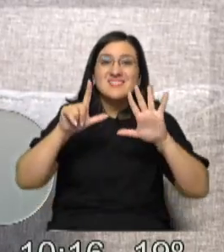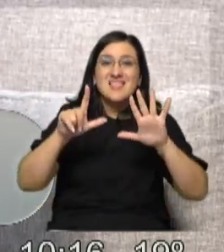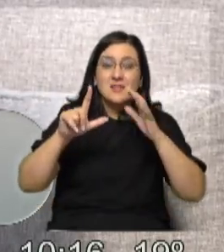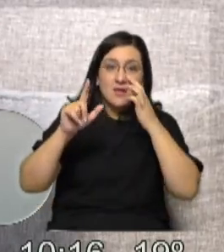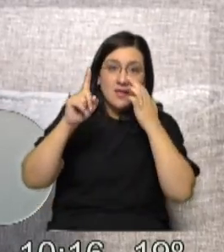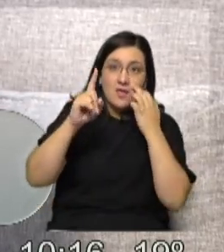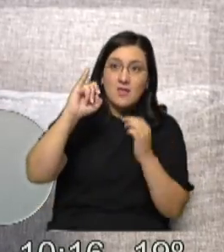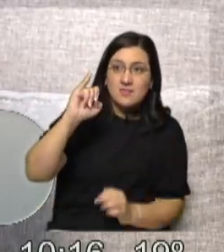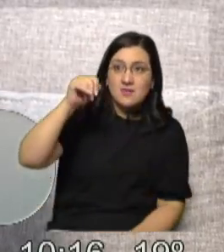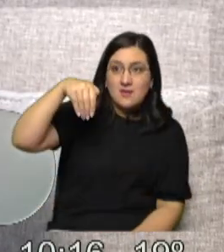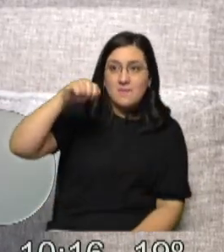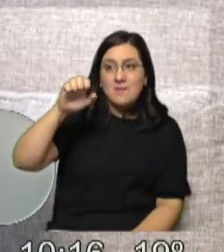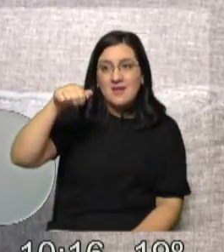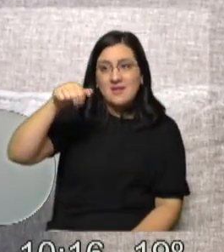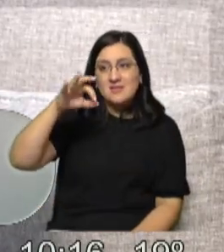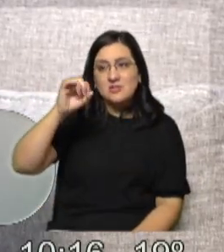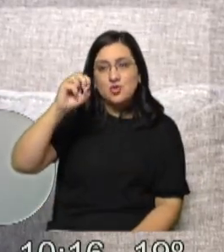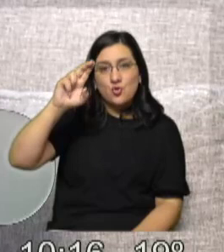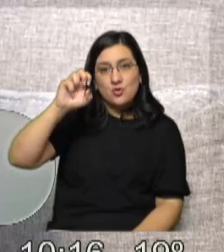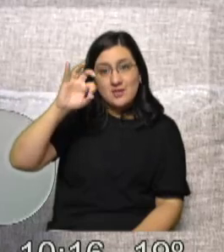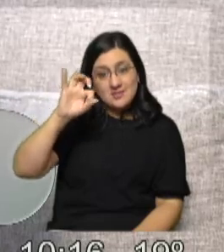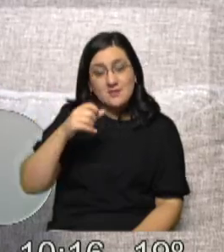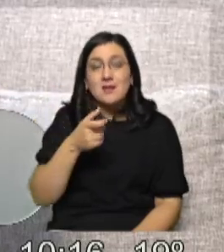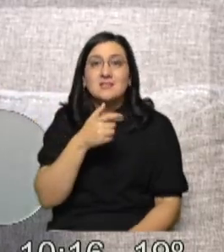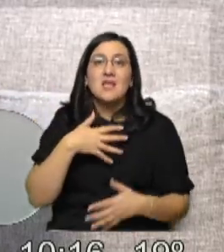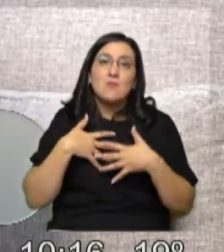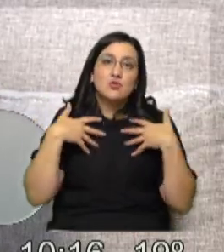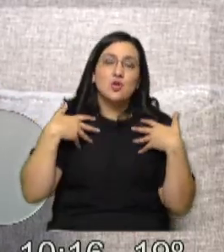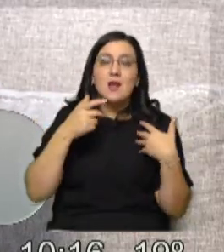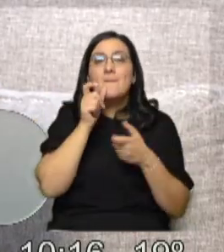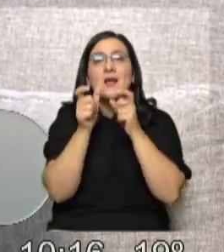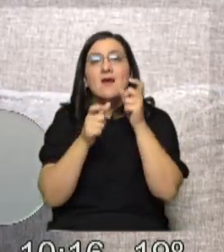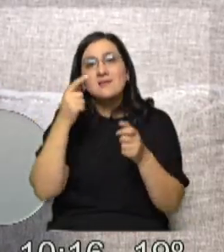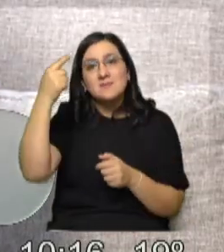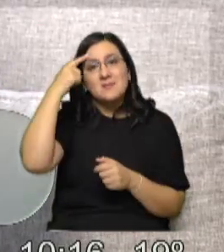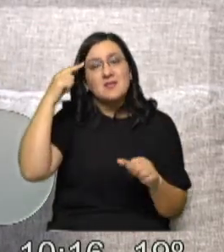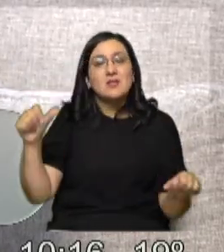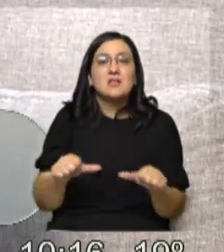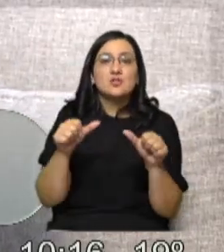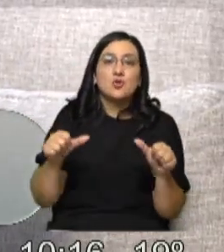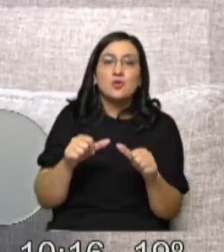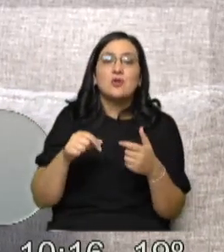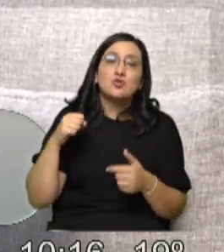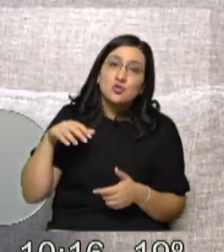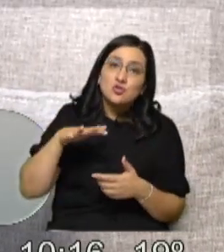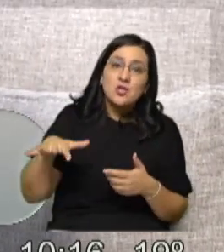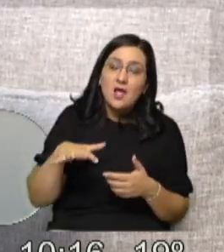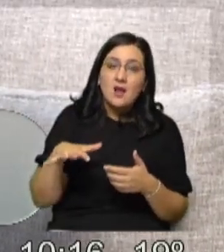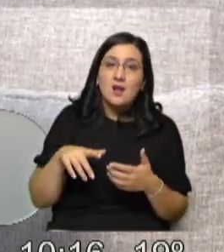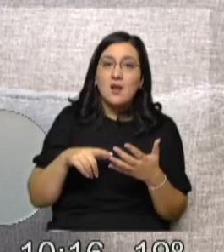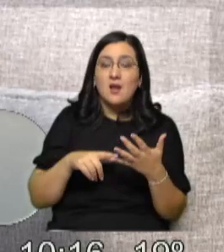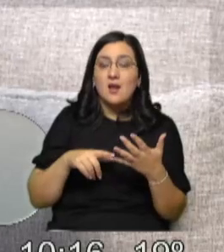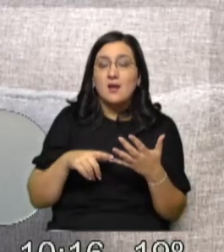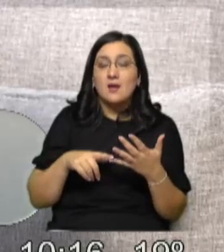son justamente las emociones, las palabras, el pensamiento, las acciones, la dimensión social, que no es